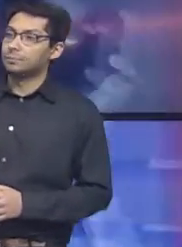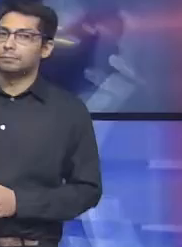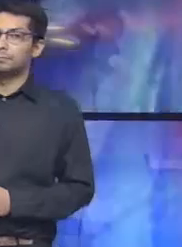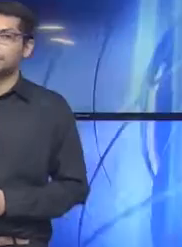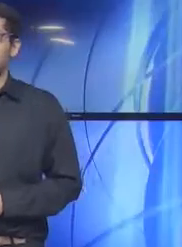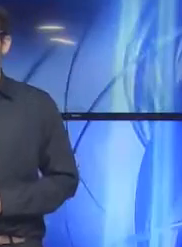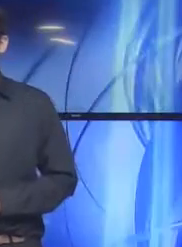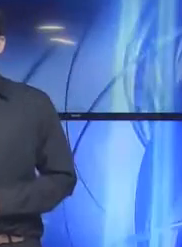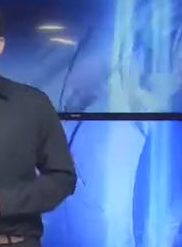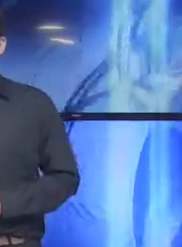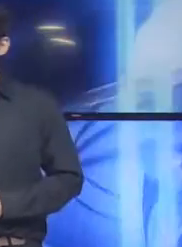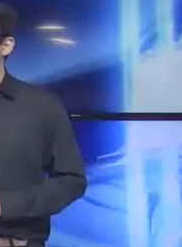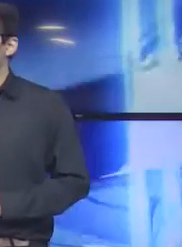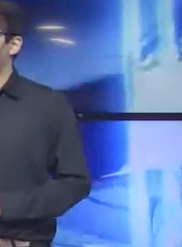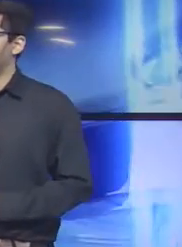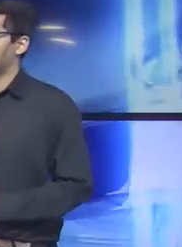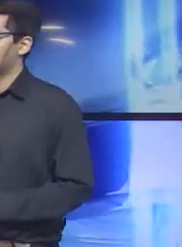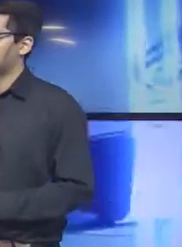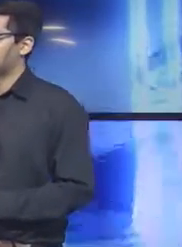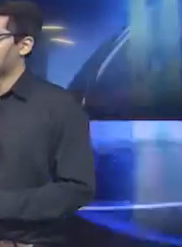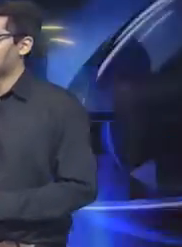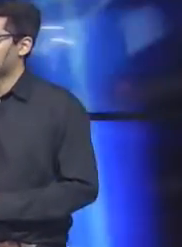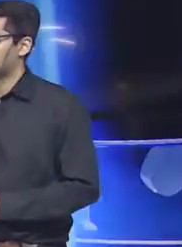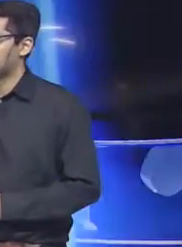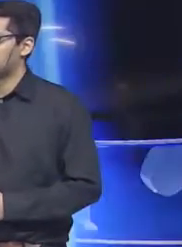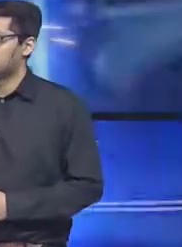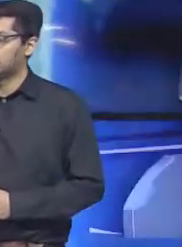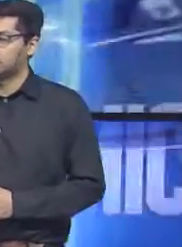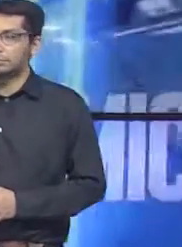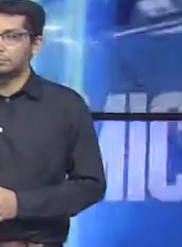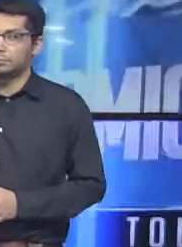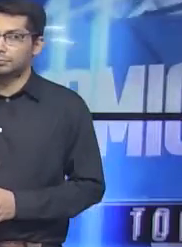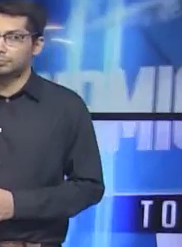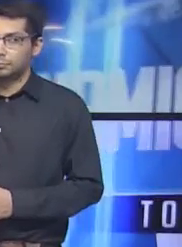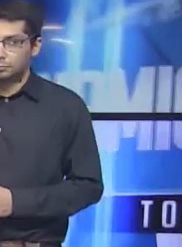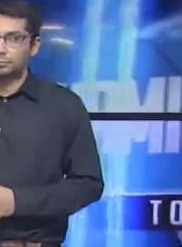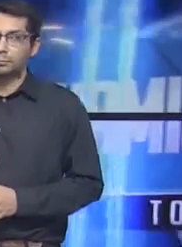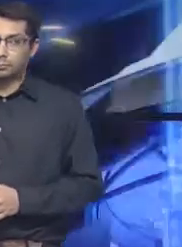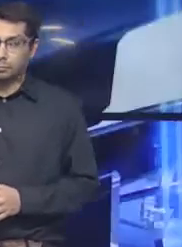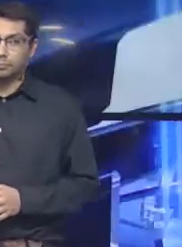Juan, dando detalles de todo lo que, de la situación que está pasando el comerciante,